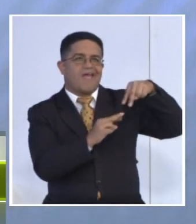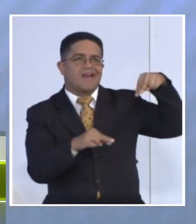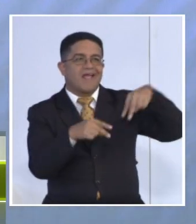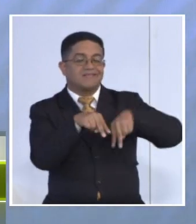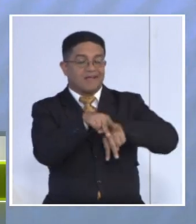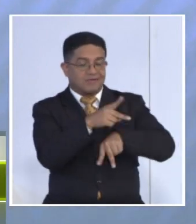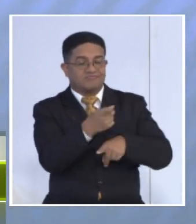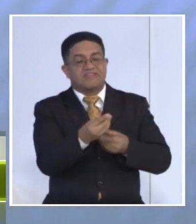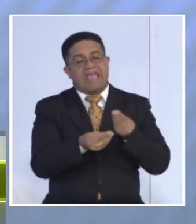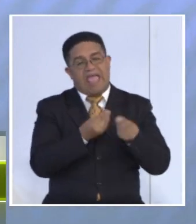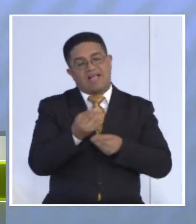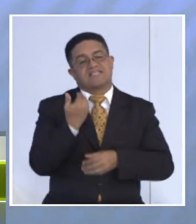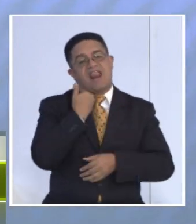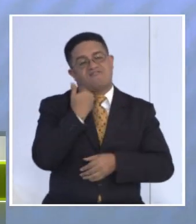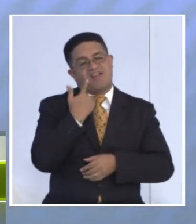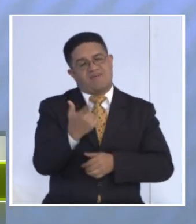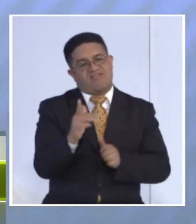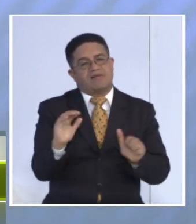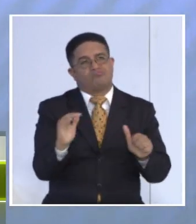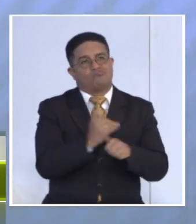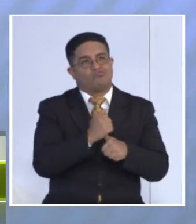enfermedad aparezca. Por tanto,